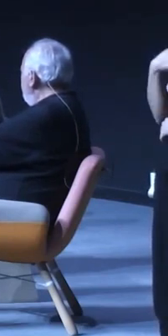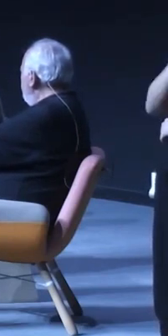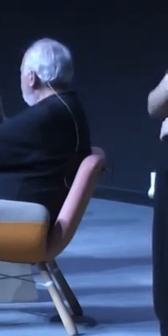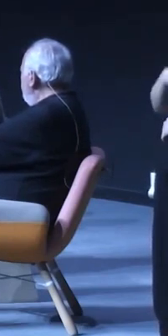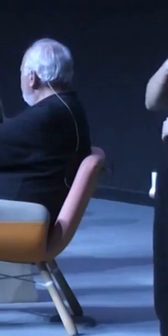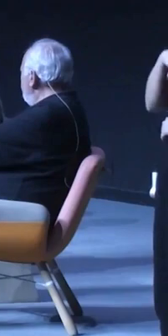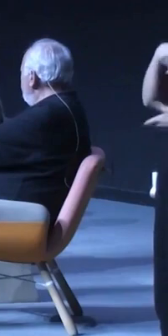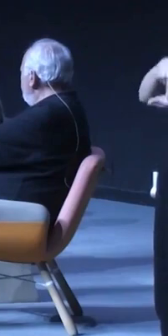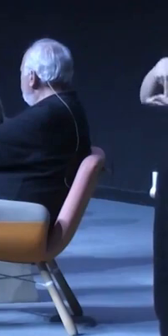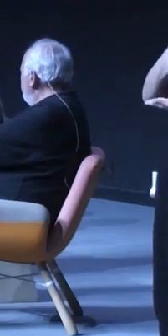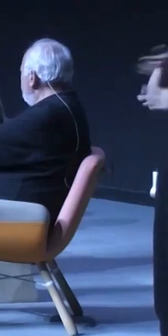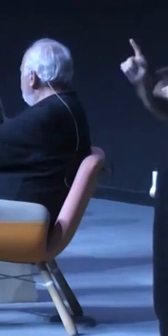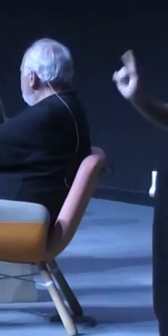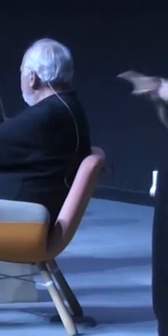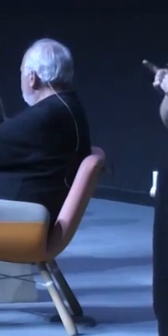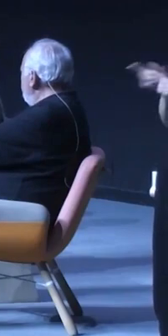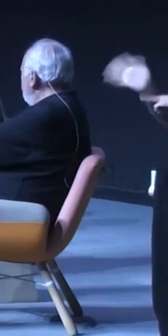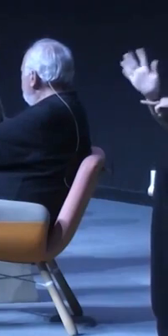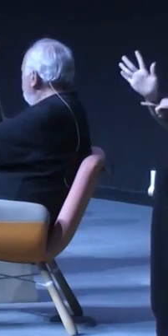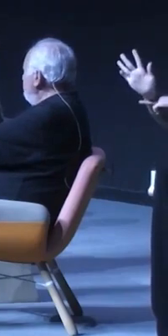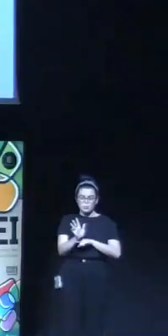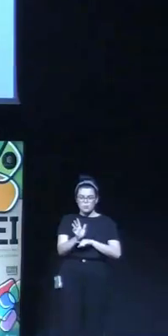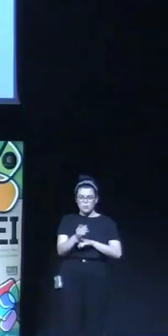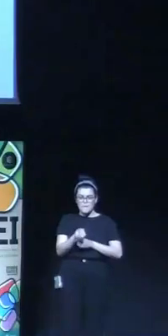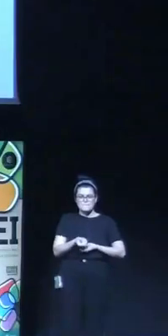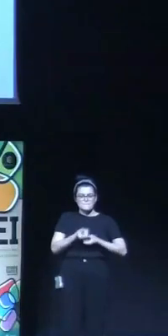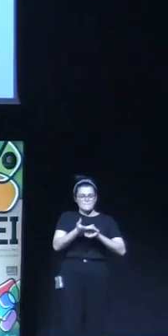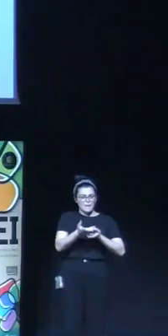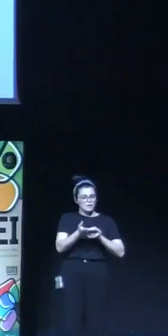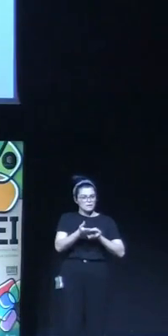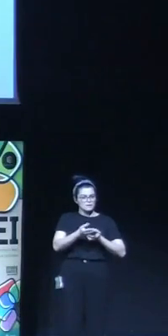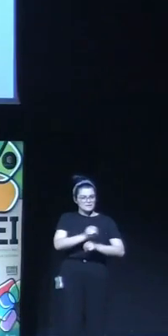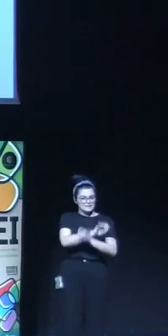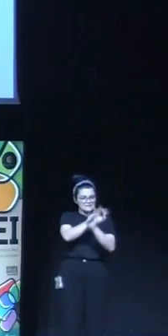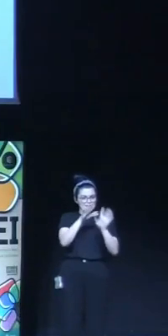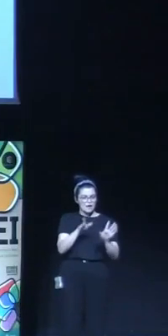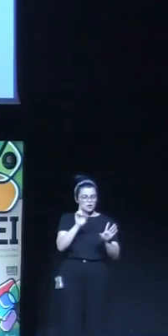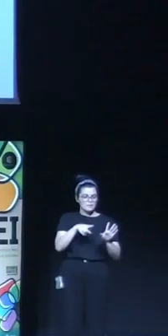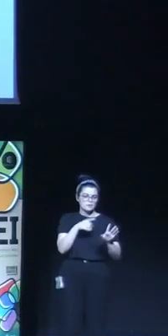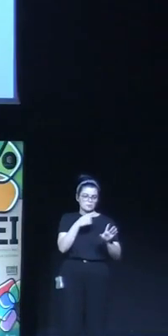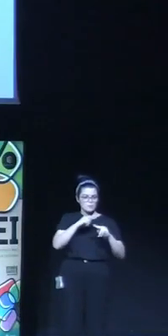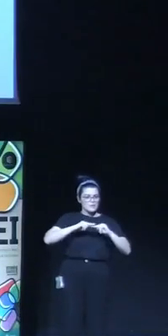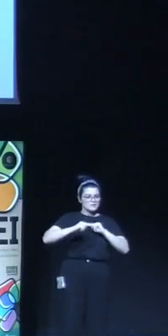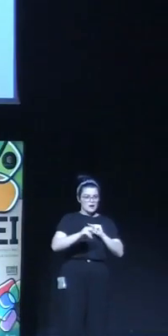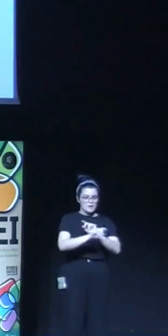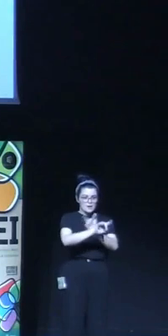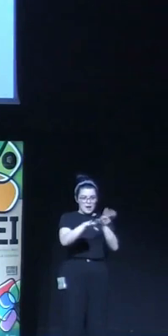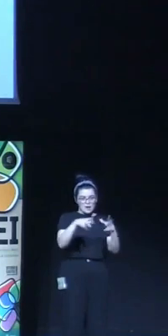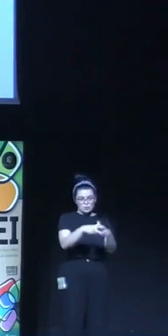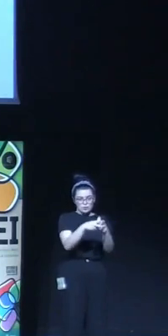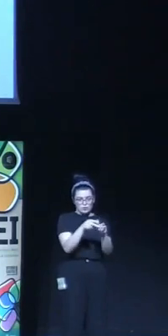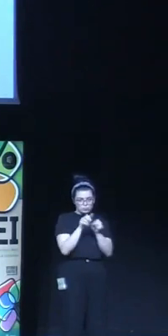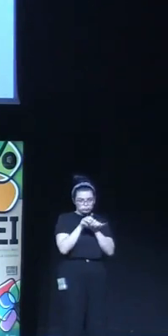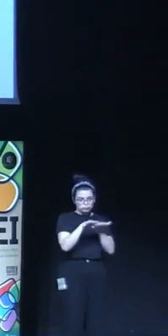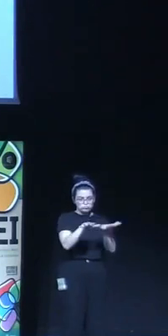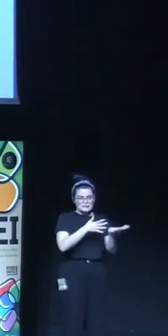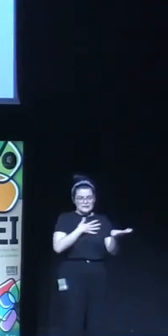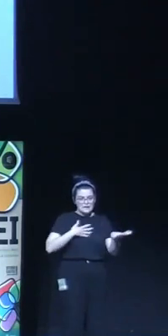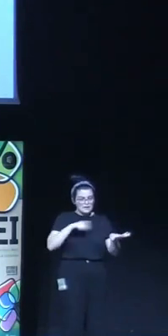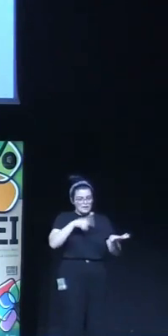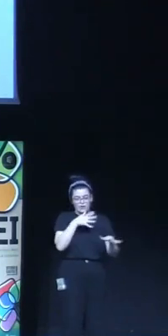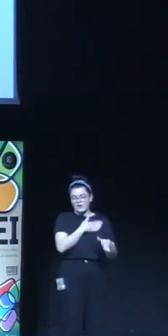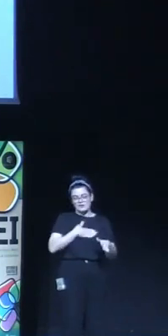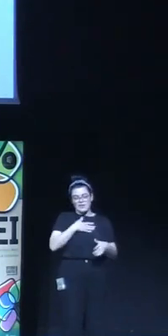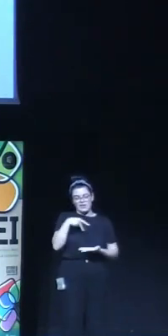mensaje pues, muy claro y muy importante para nuestra sociedad. Y nada, pues muy, muy agradecido de estar aquí. Bueno, Diego,